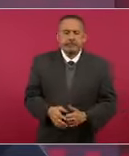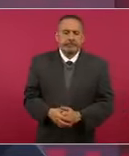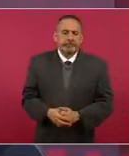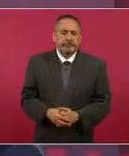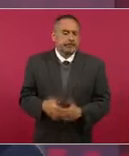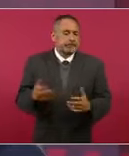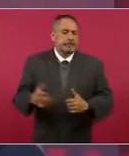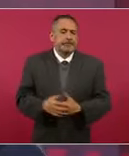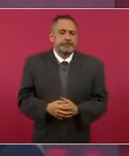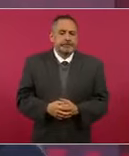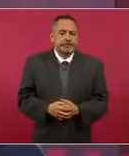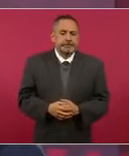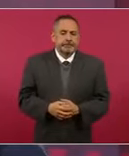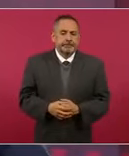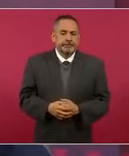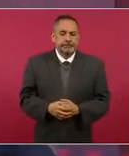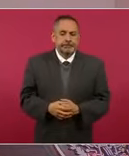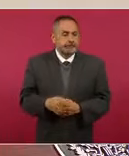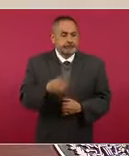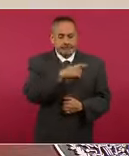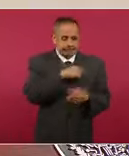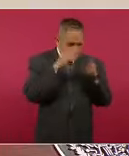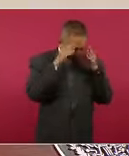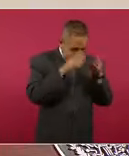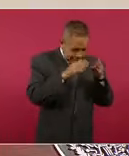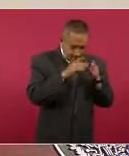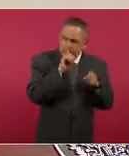Y entonces se dedicaron a eso.